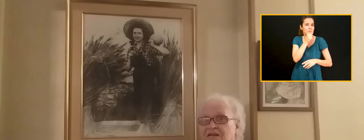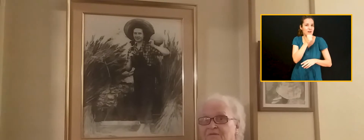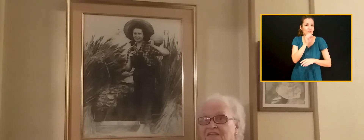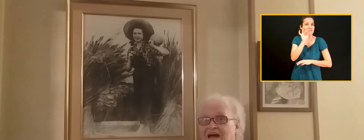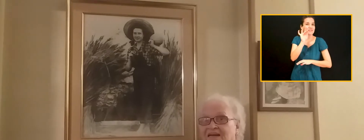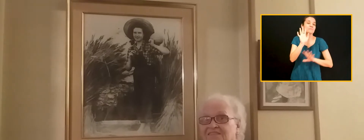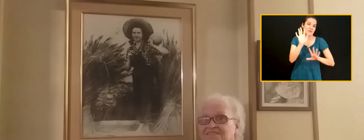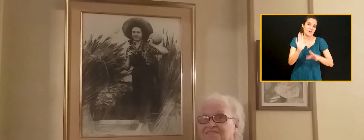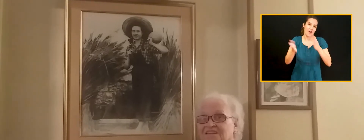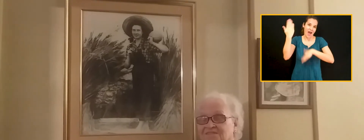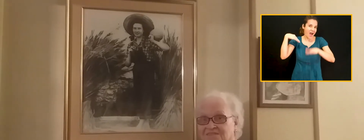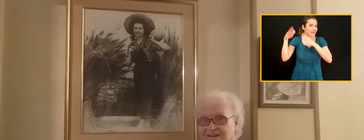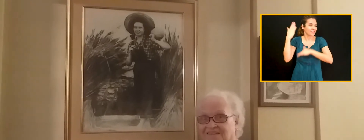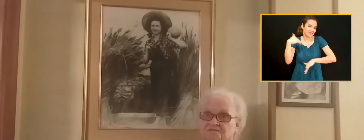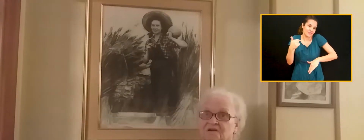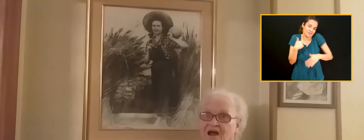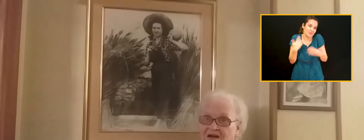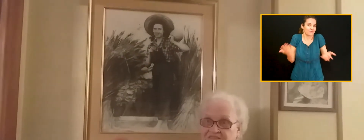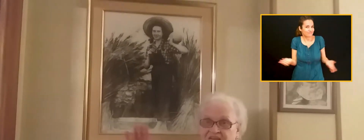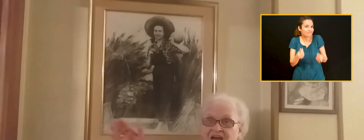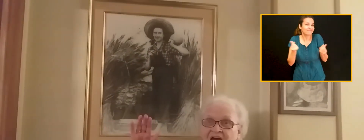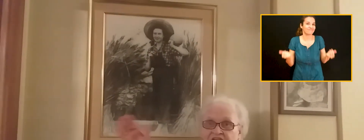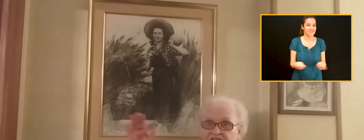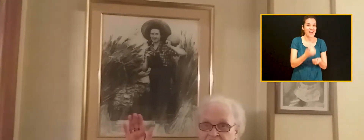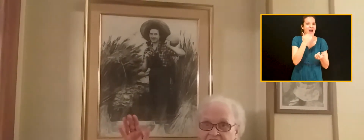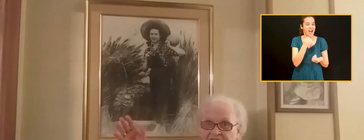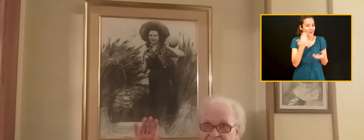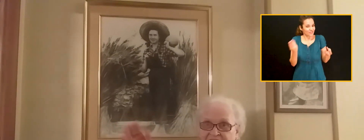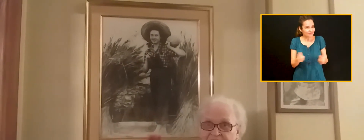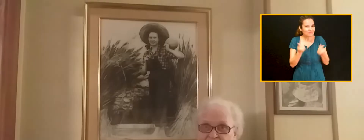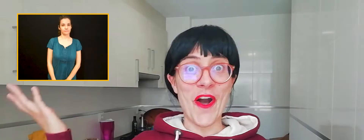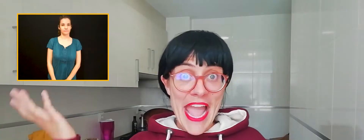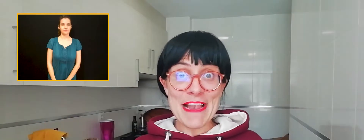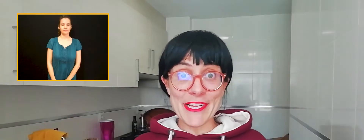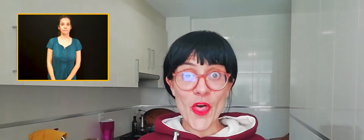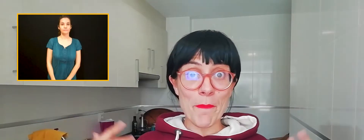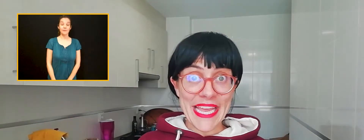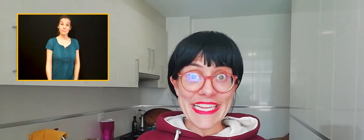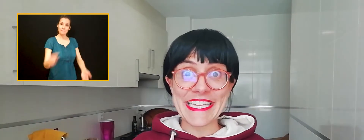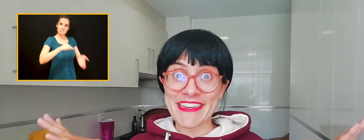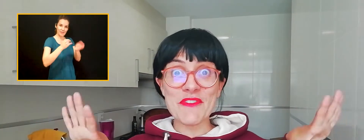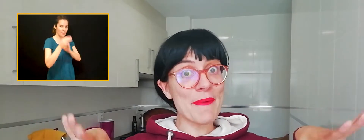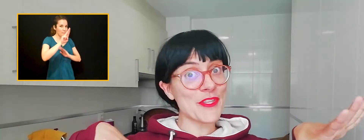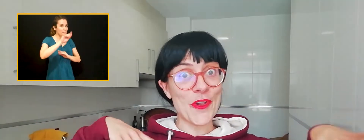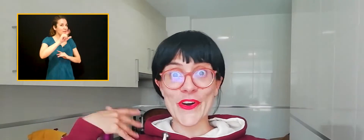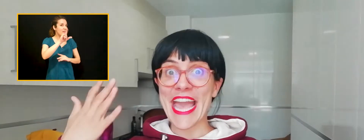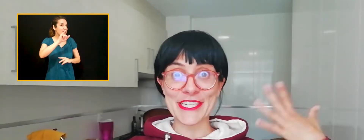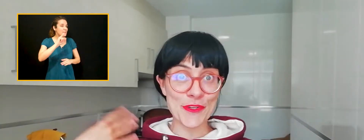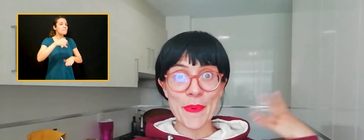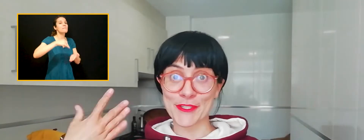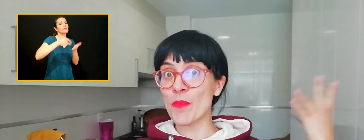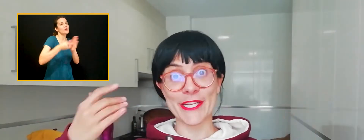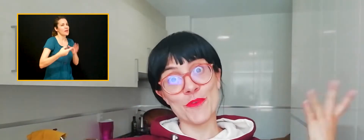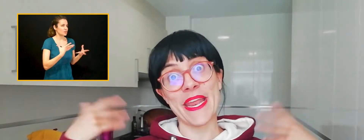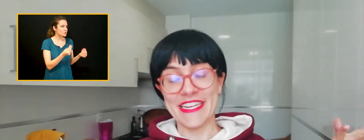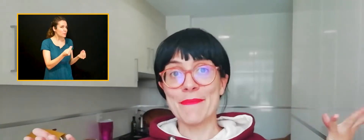también en la vida. Claro. Así que adiós, hasta luego. El método PIRI se basa en una metodología